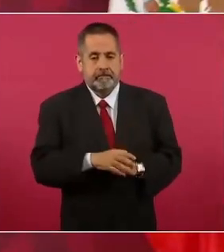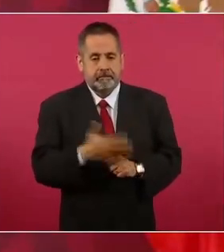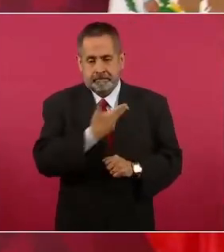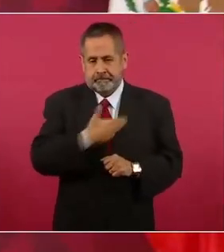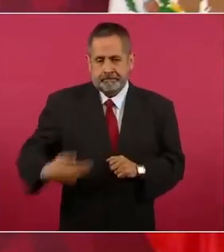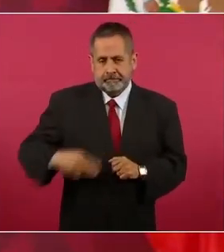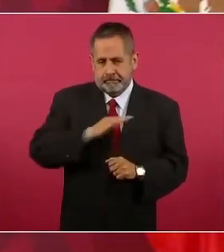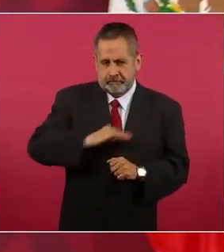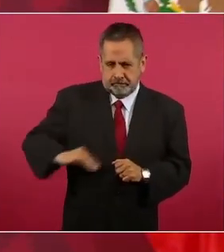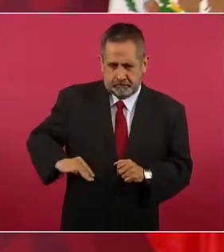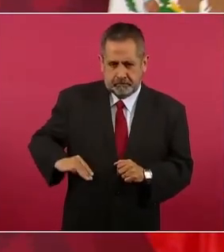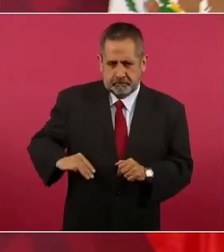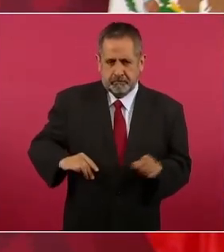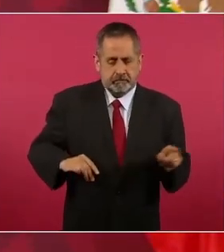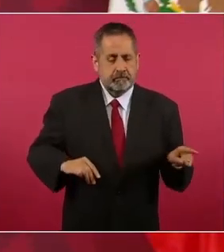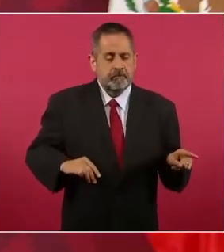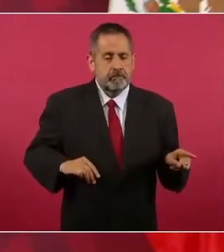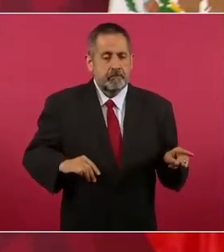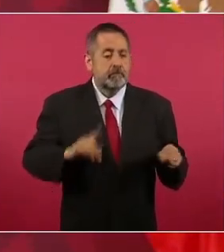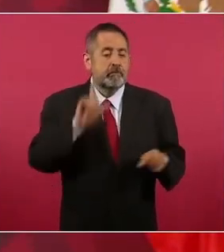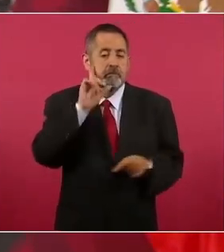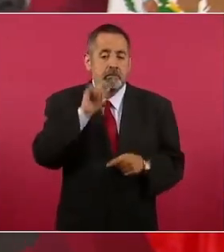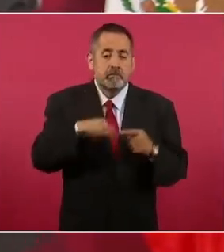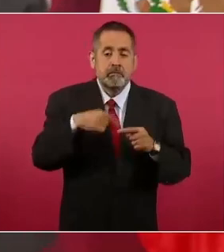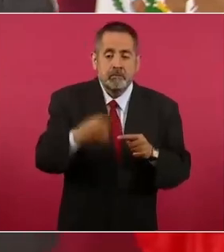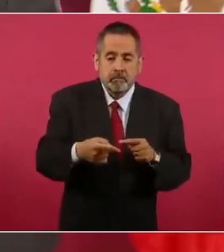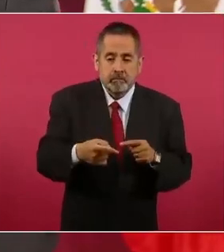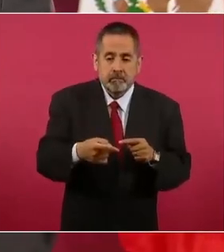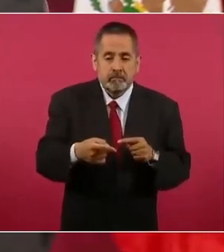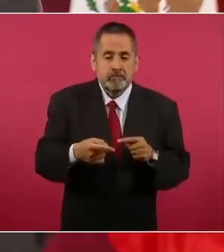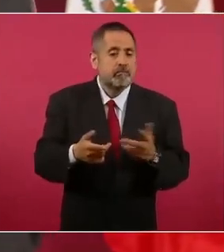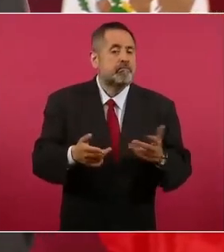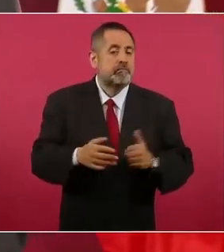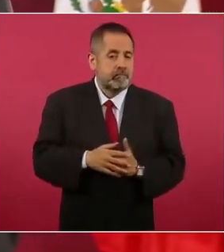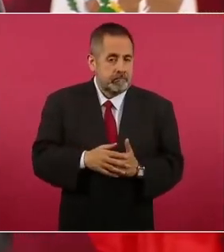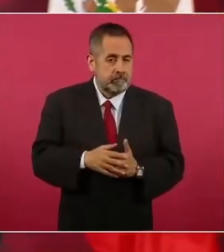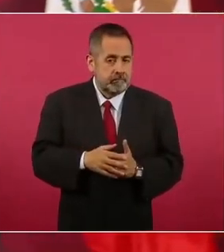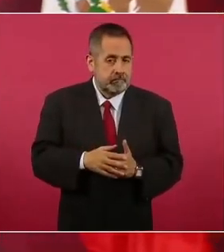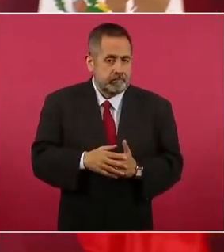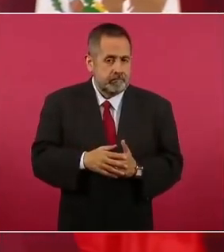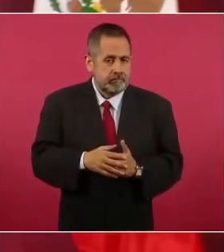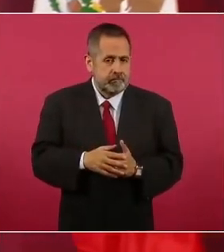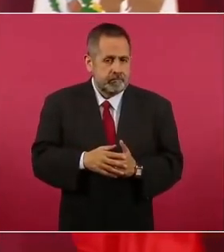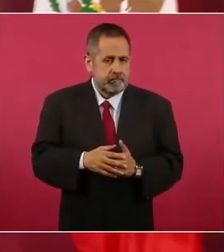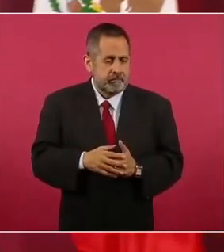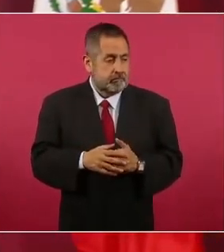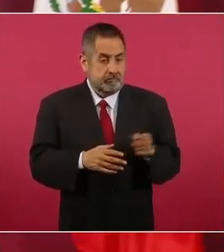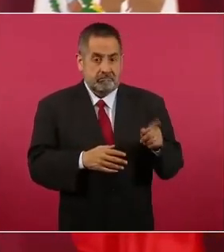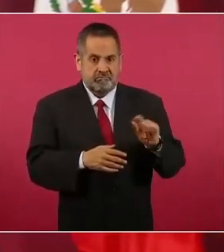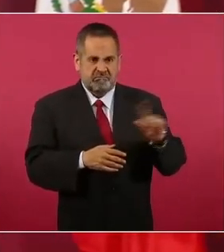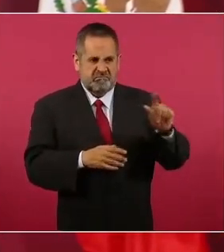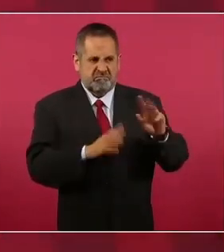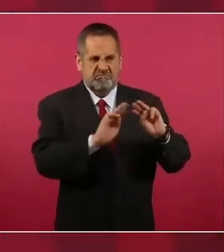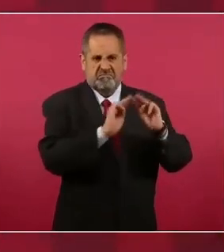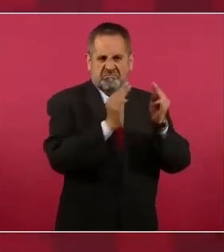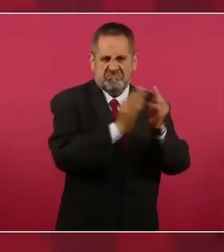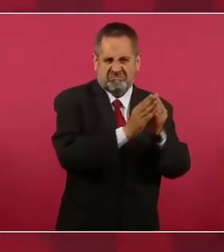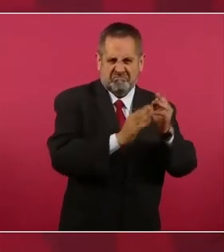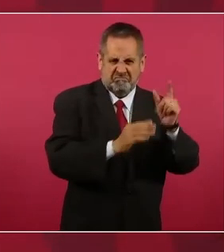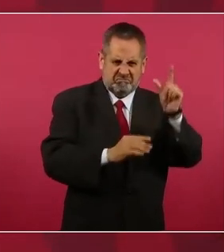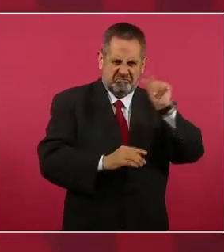presidentes municipales y al día siguiente los mandaban a llamar los jefes.